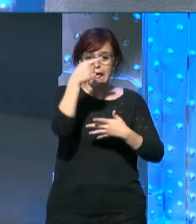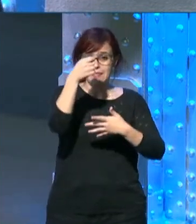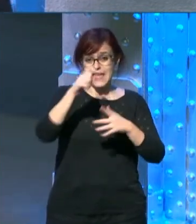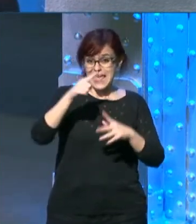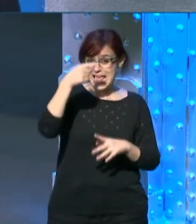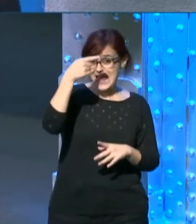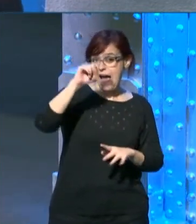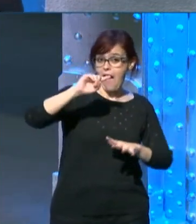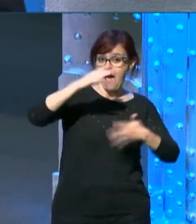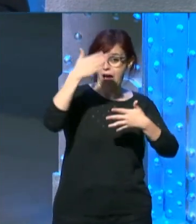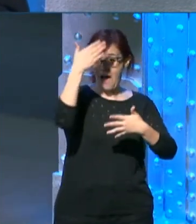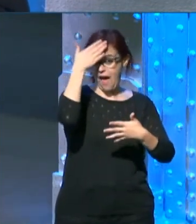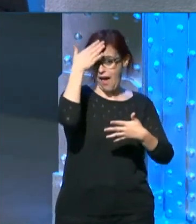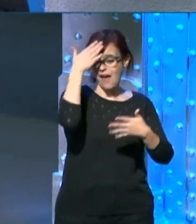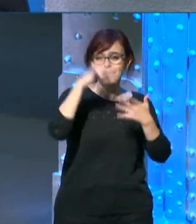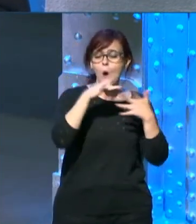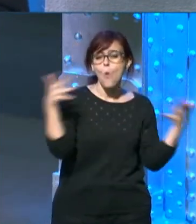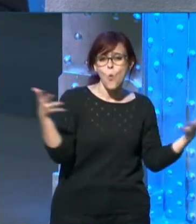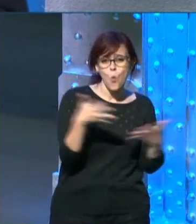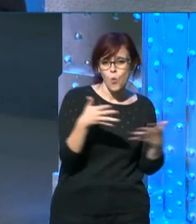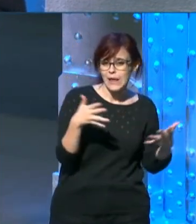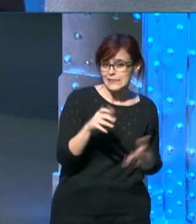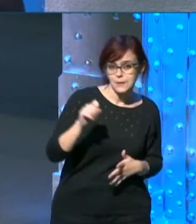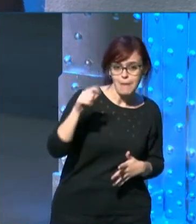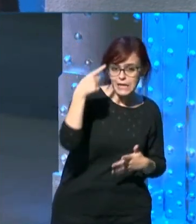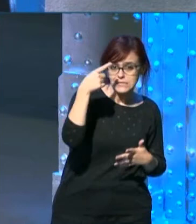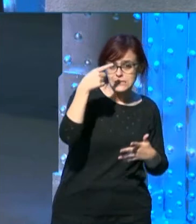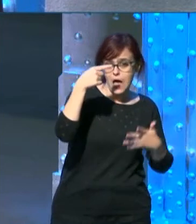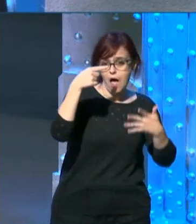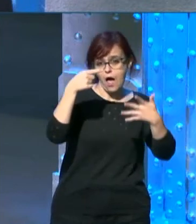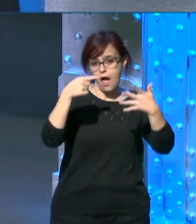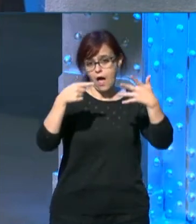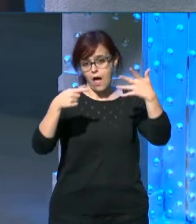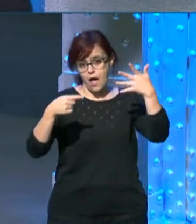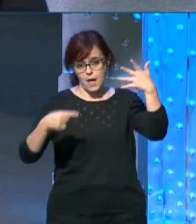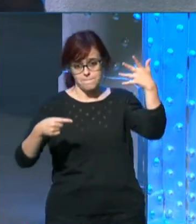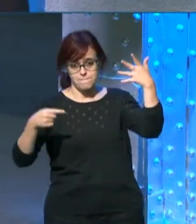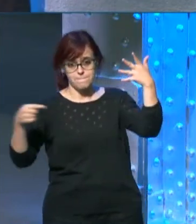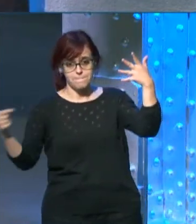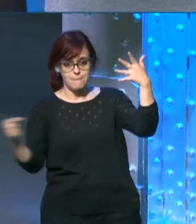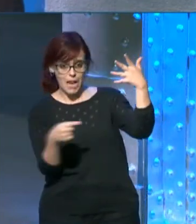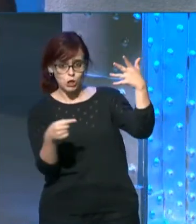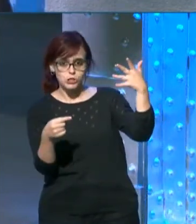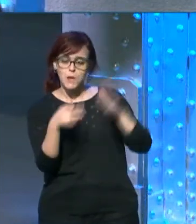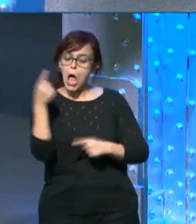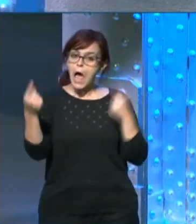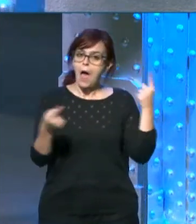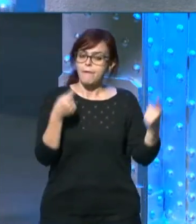más urgente o con qué tengo que empezar a trabajar, y en ese orden iré trabajando. Y parece que priorizar es